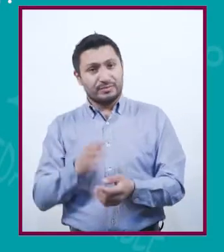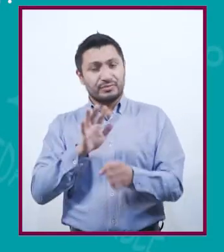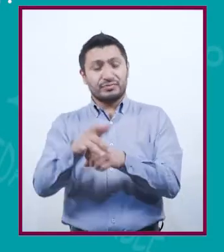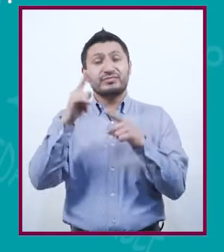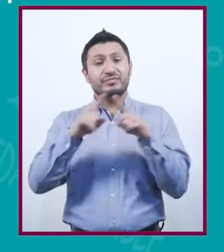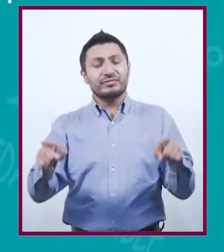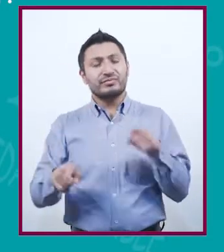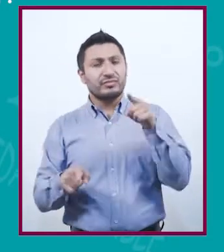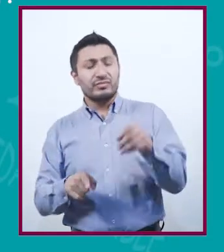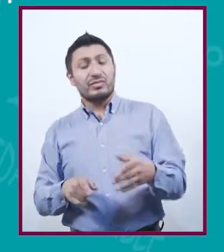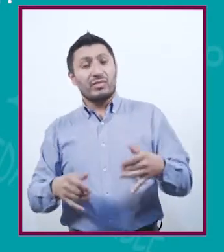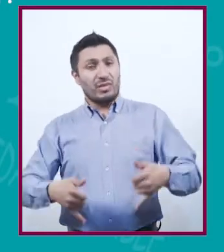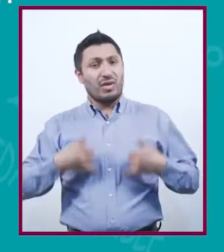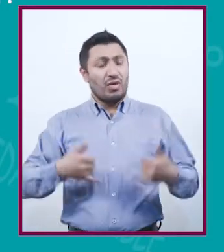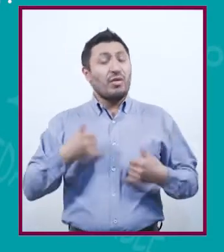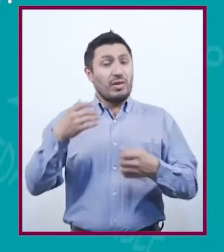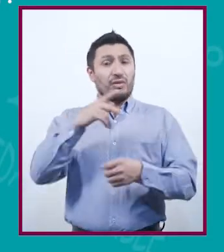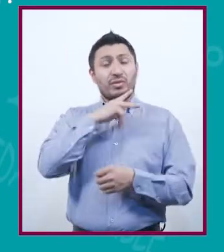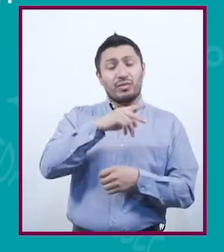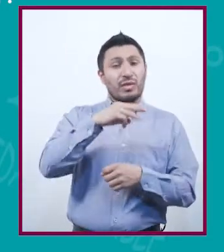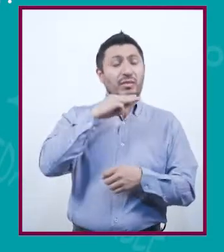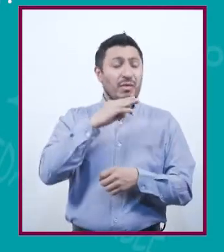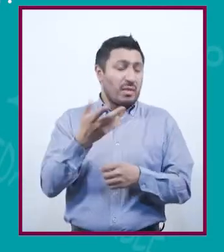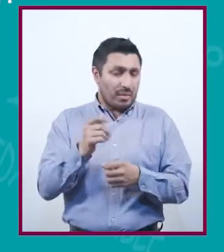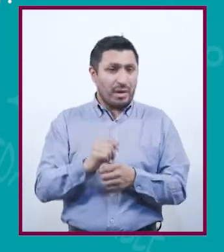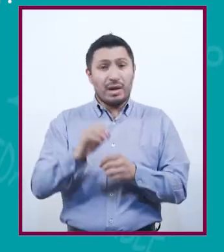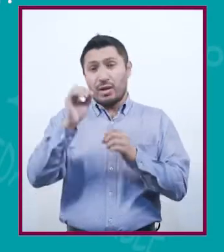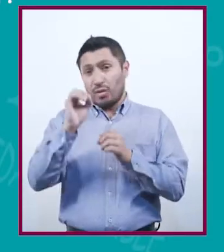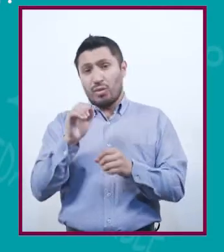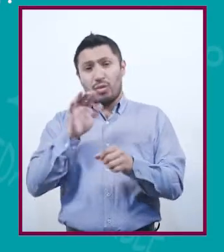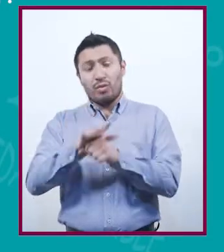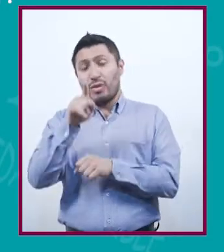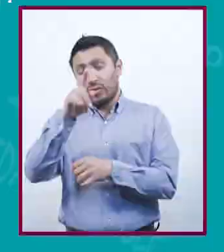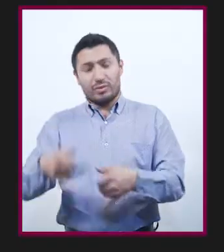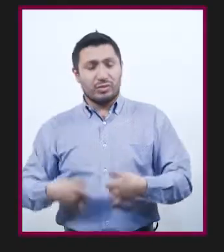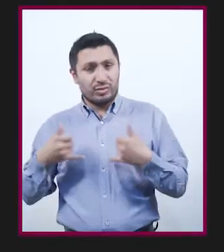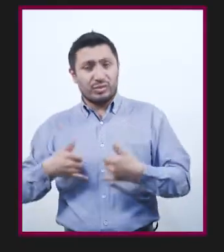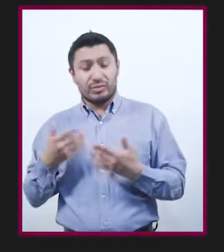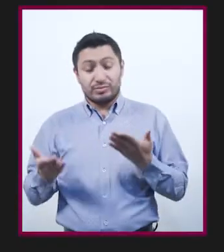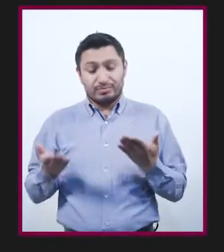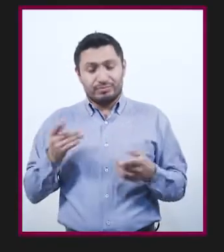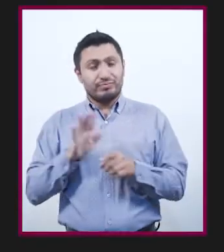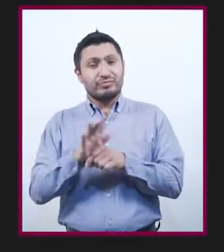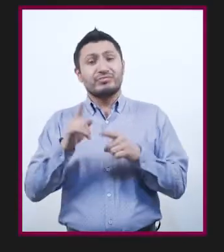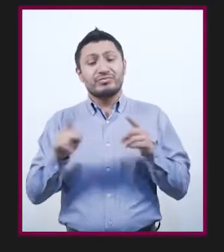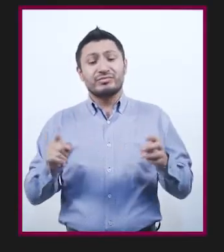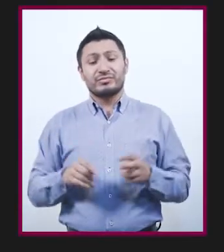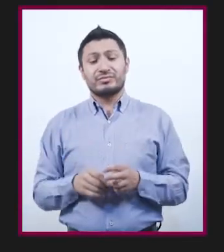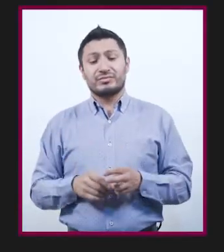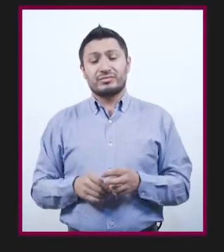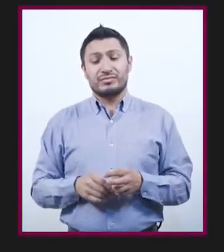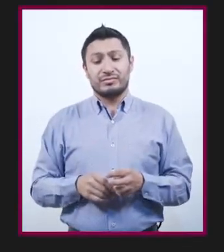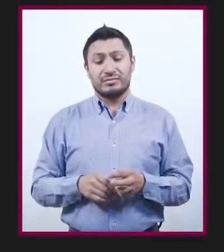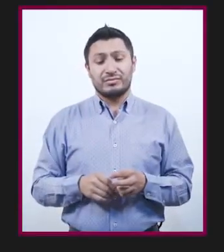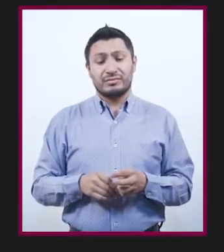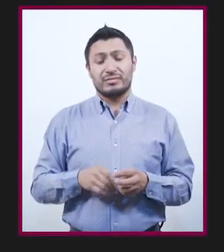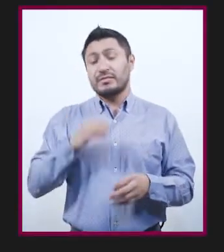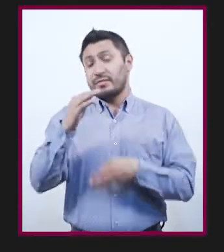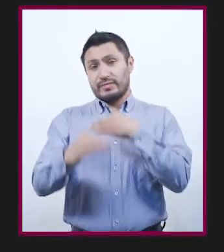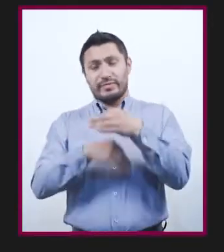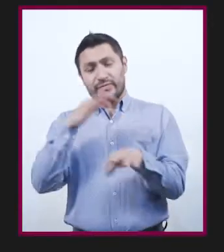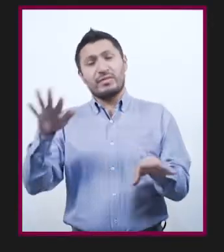encuentras entre la juventud que vivieron tus padres o tutores y la que tú vives ahora? Pues es que como todo va cambiando,